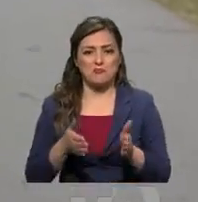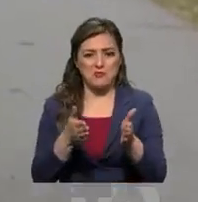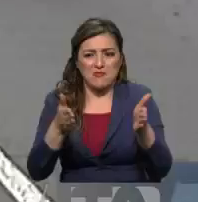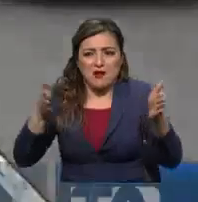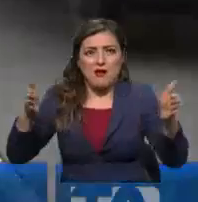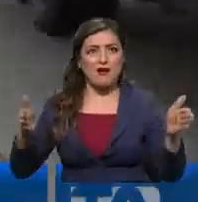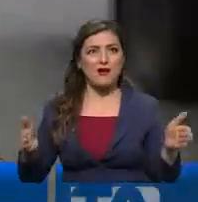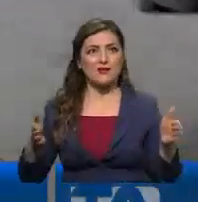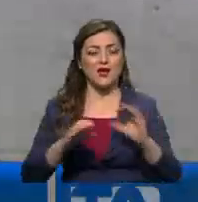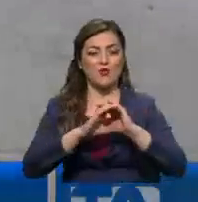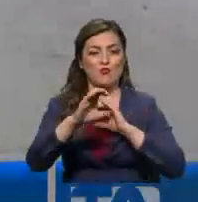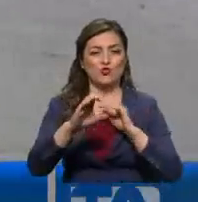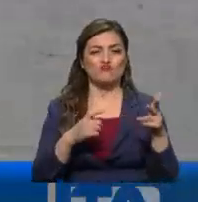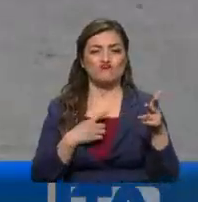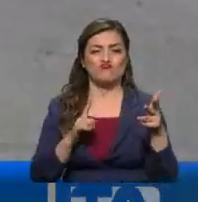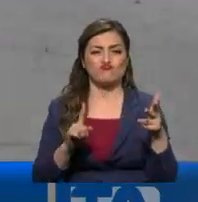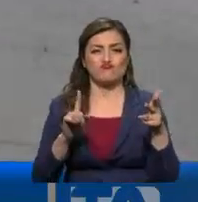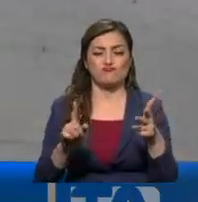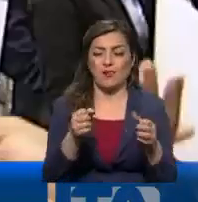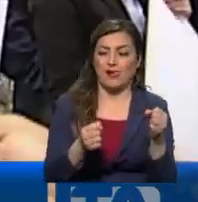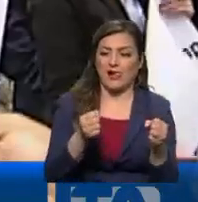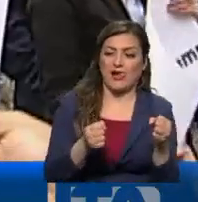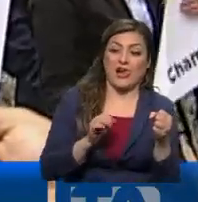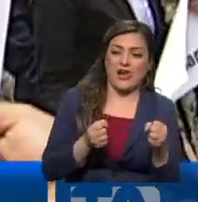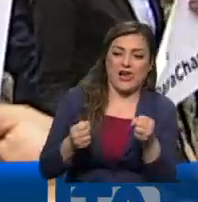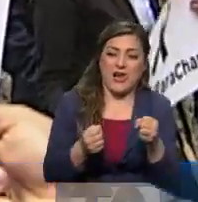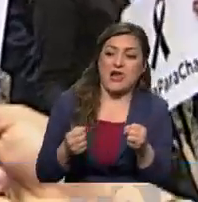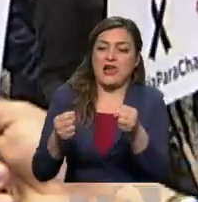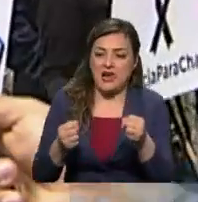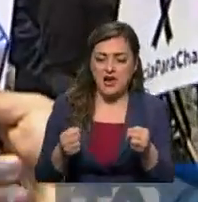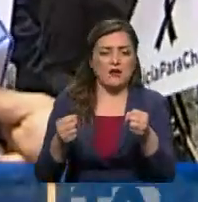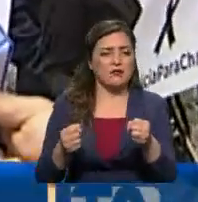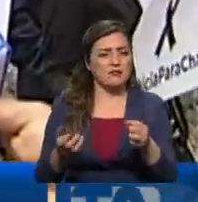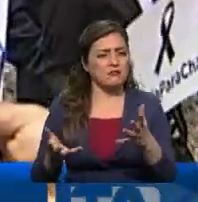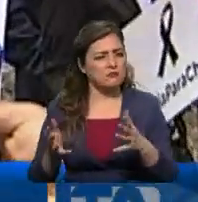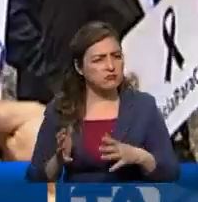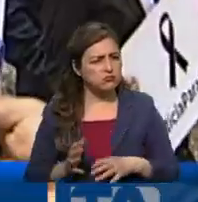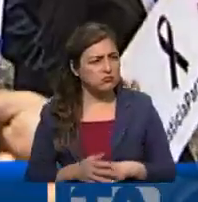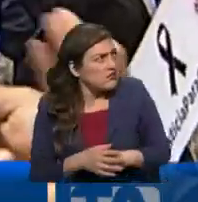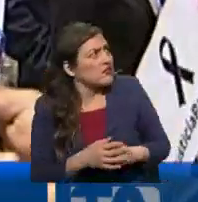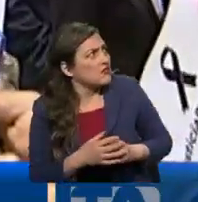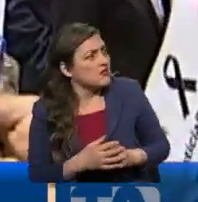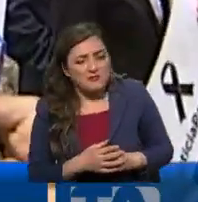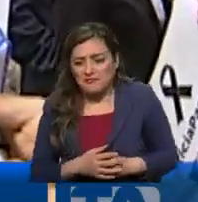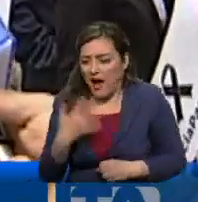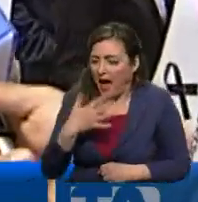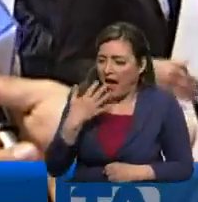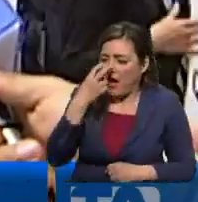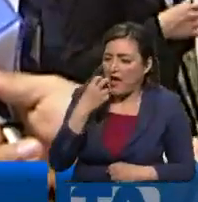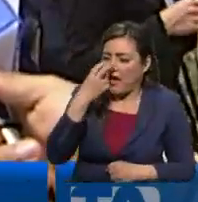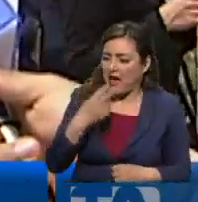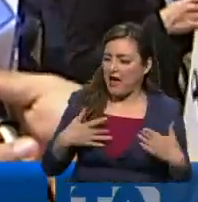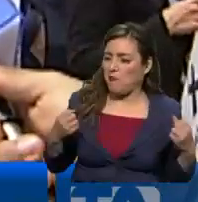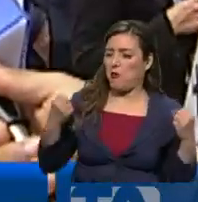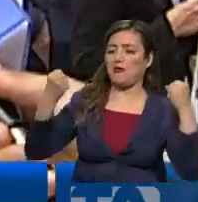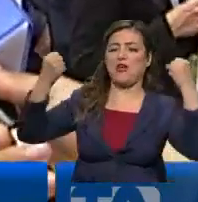conductores suelen acercarse a los deportistas para asustarlos. Verídicamente, en muchas ocasiones se te lanzan, es decir, no les gusta, se sienten